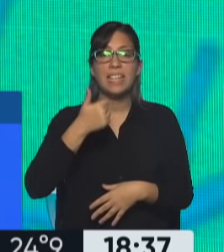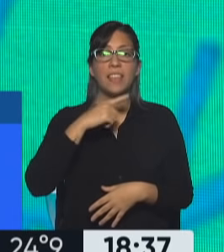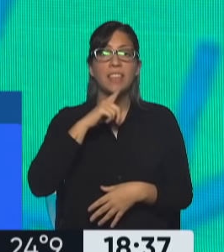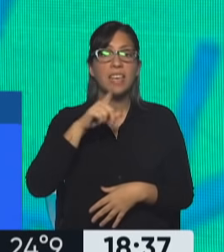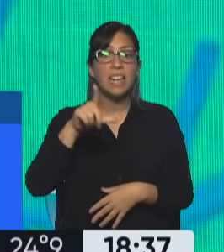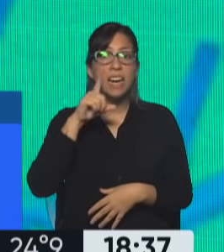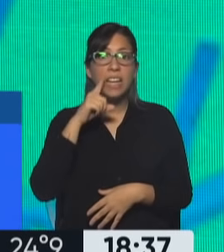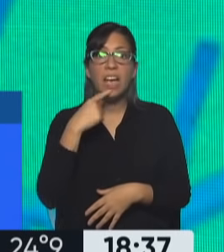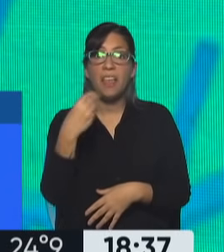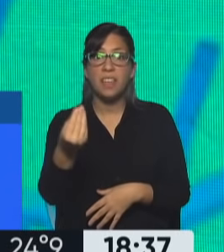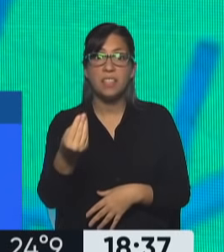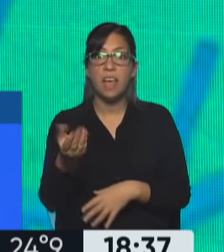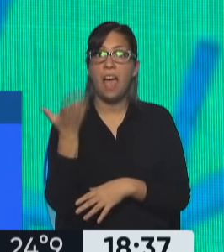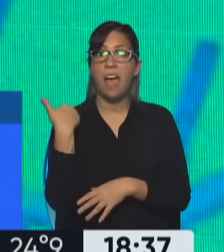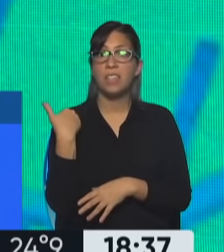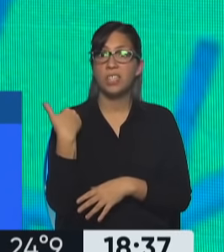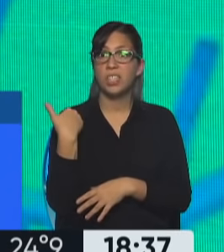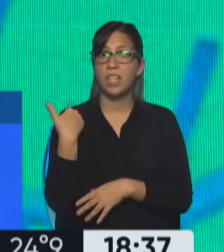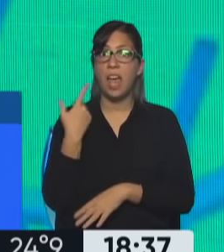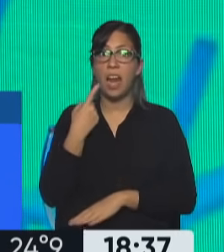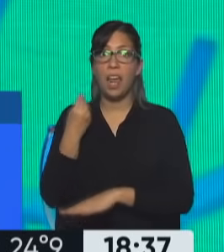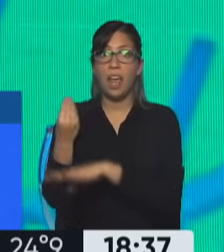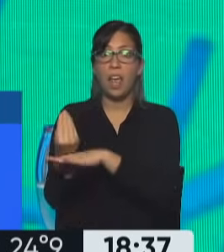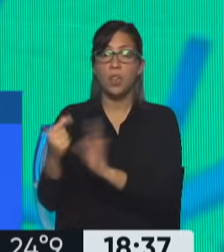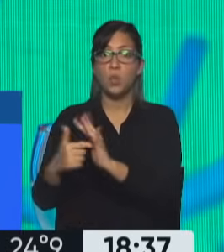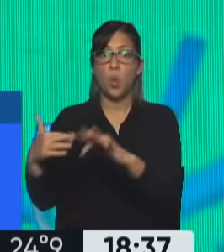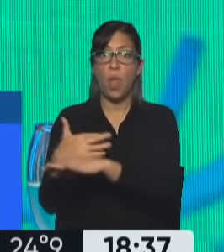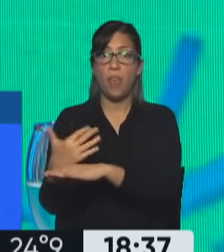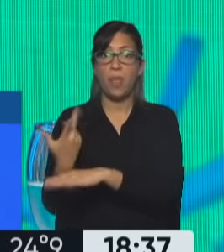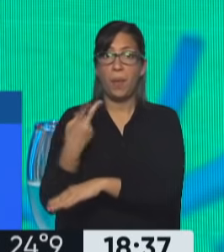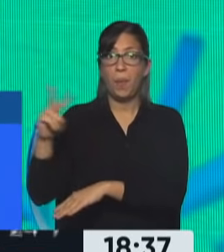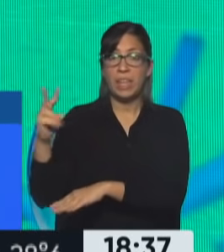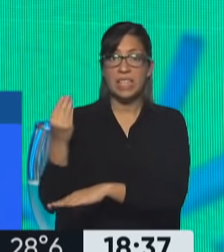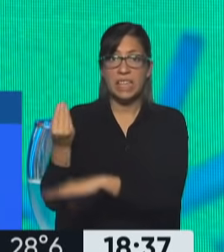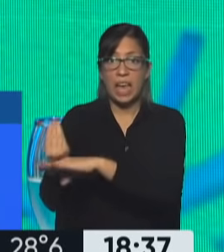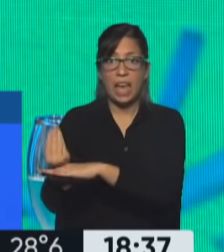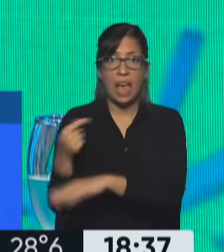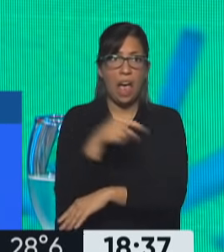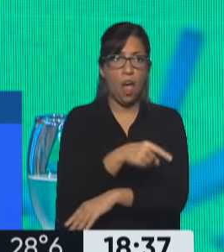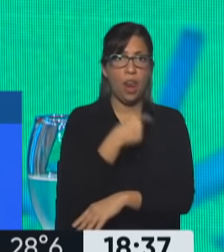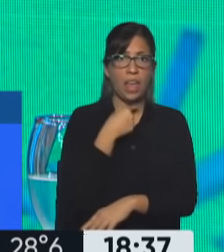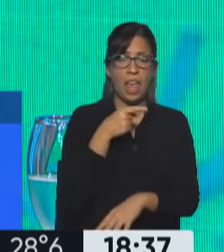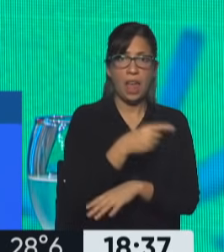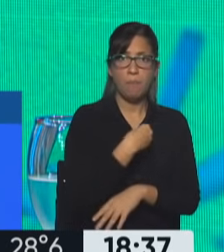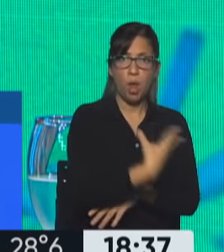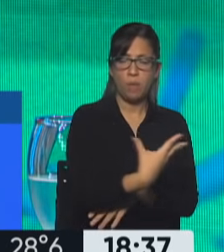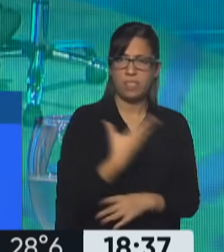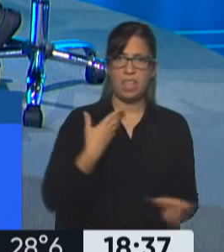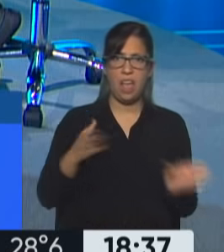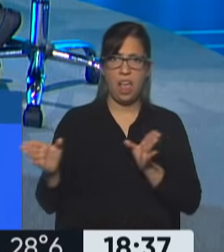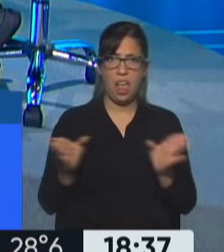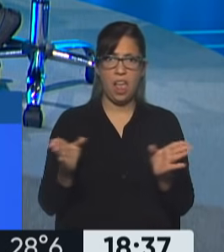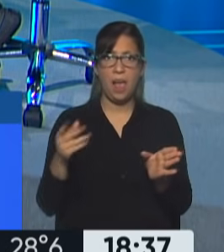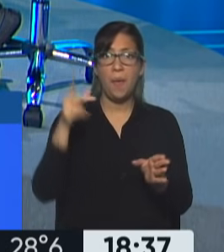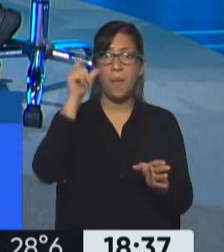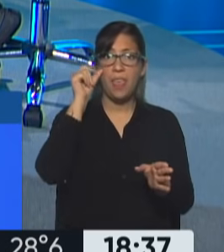ayer vicealcalde porteño, y ahora se supone representando los intereses de los bonaerenses. Ahí me parece que hay María un Eugenia ruido. Vidal ahora defendiendo